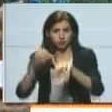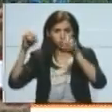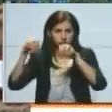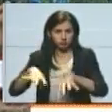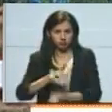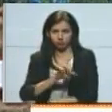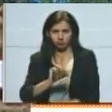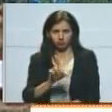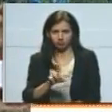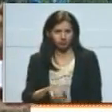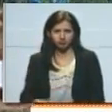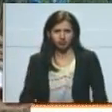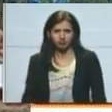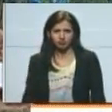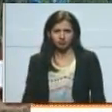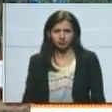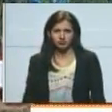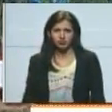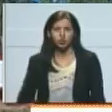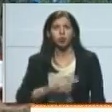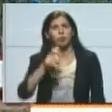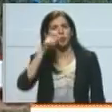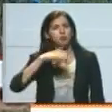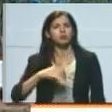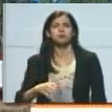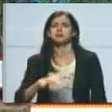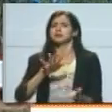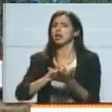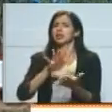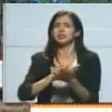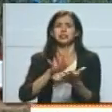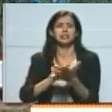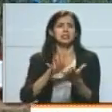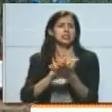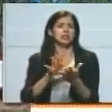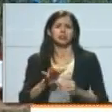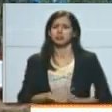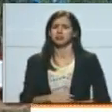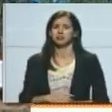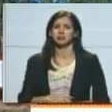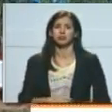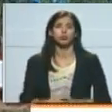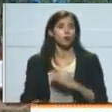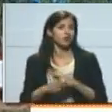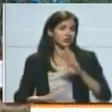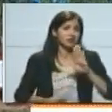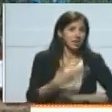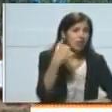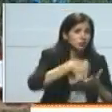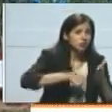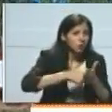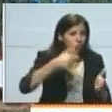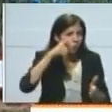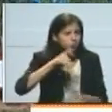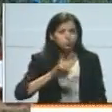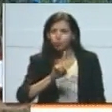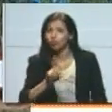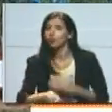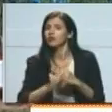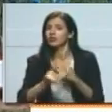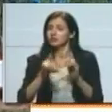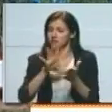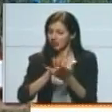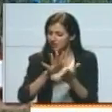fresquitas. Nuestro pueblo está fresquito, no ha combatido, pero ni un solo día. Y ustedes cargándose de